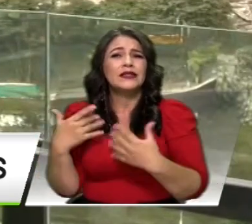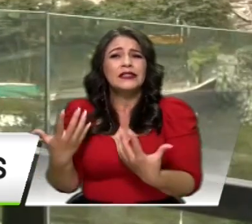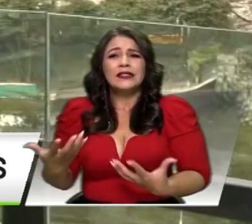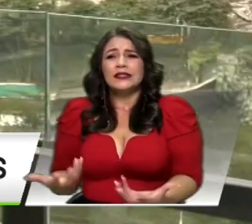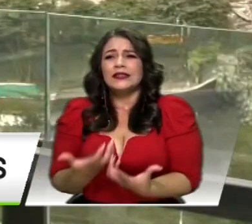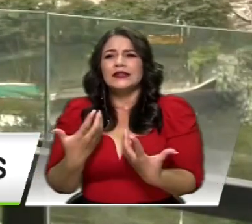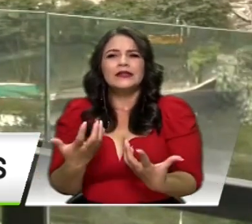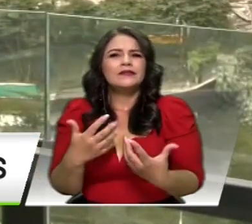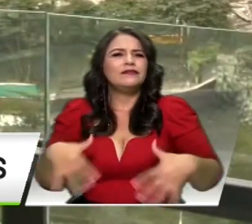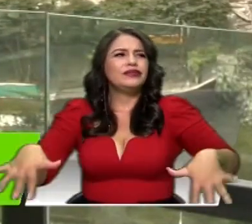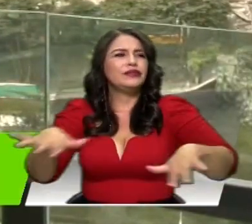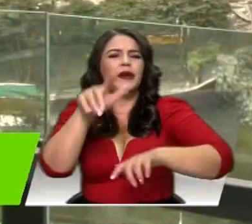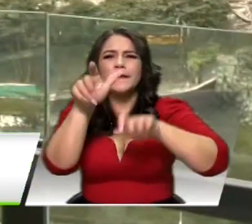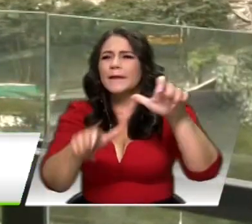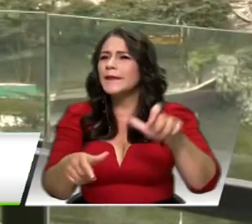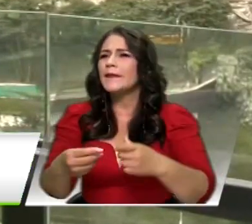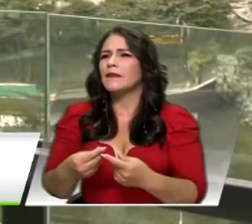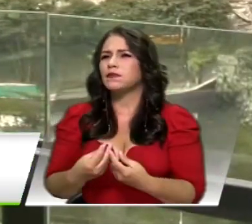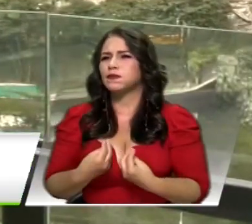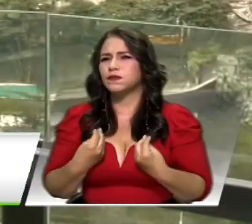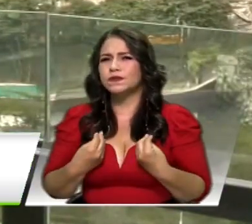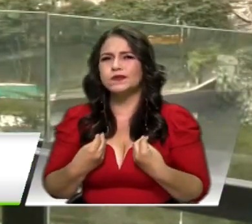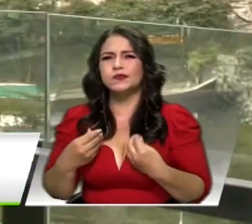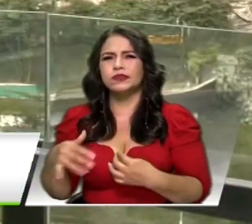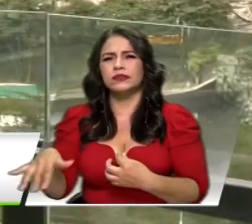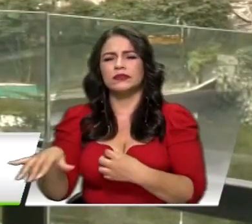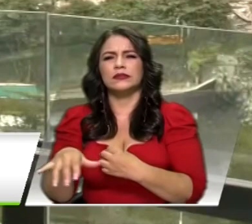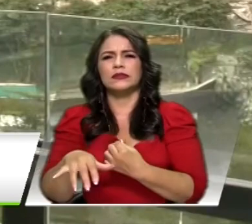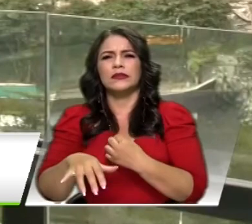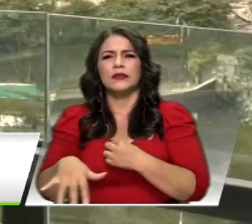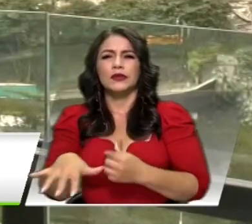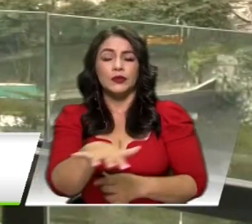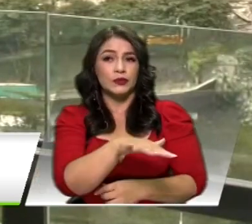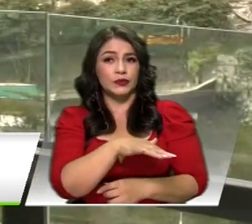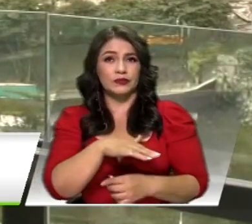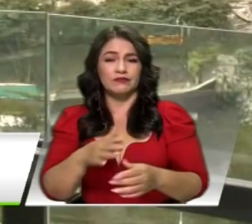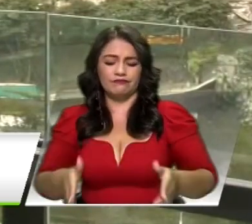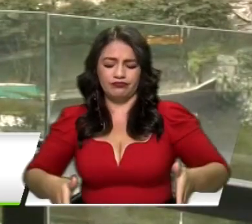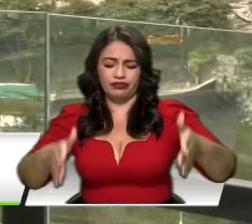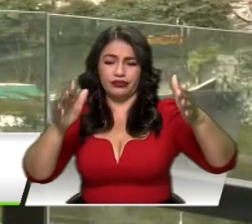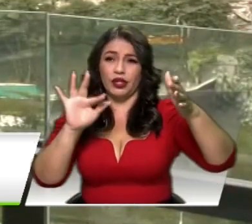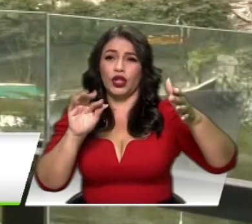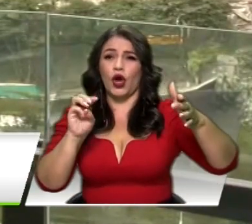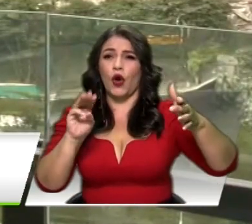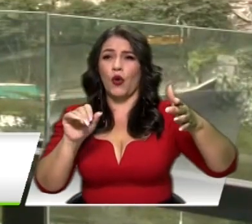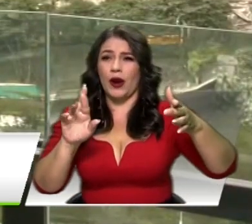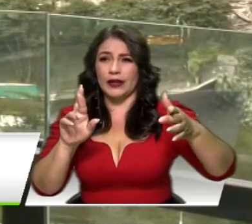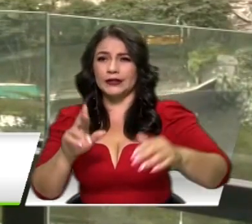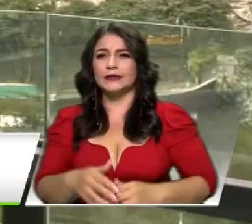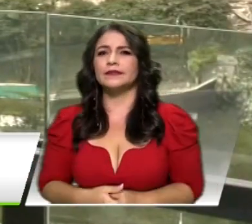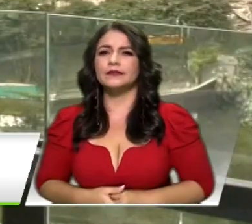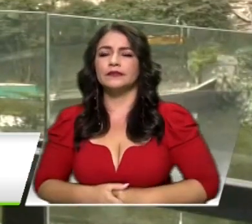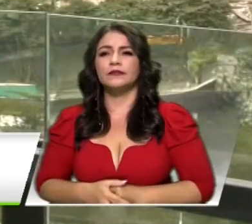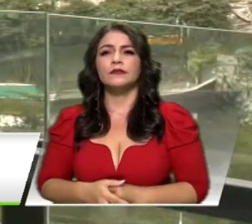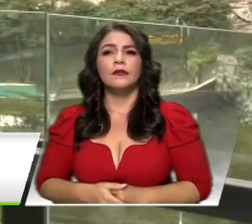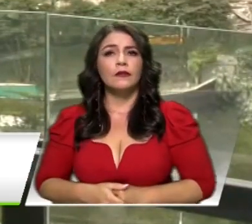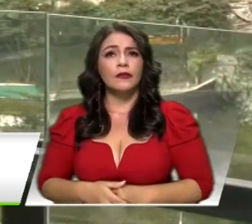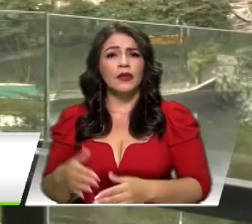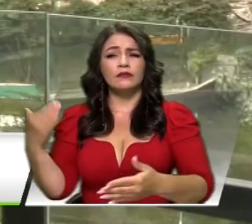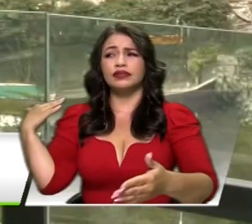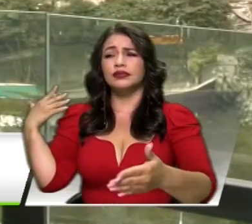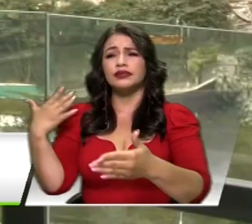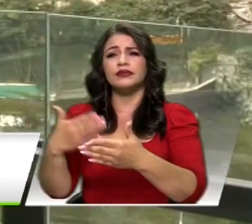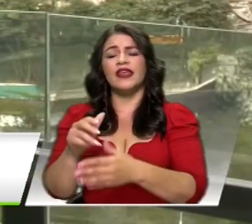sentir de los afectados y de los propietarios de apartamentos en el edificio Continental Towers. Ellos dicen que fueron 10 años